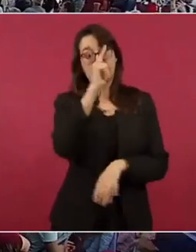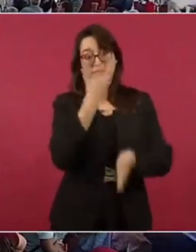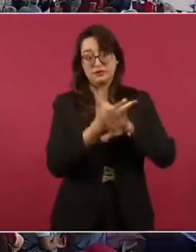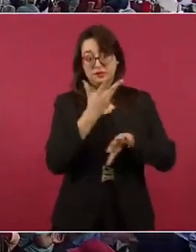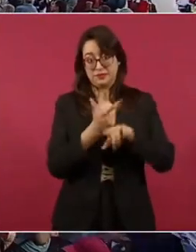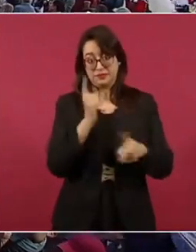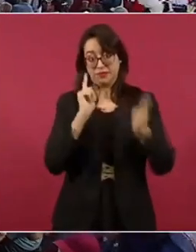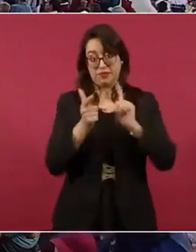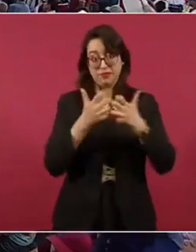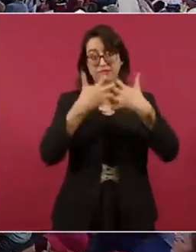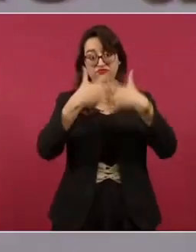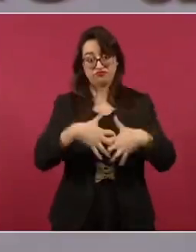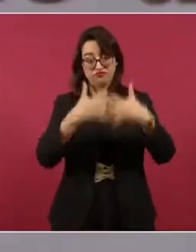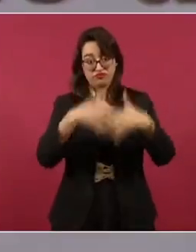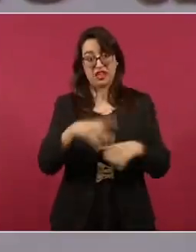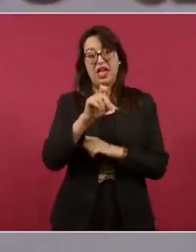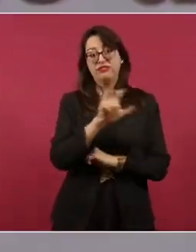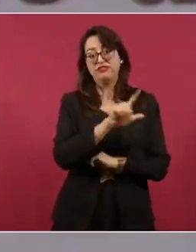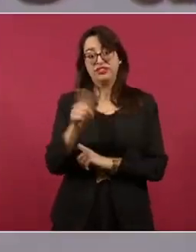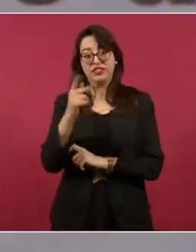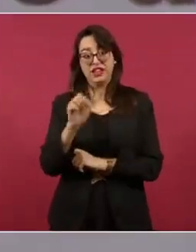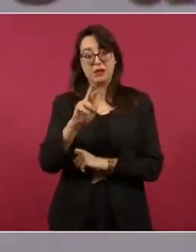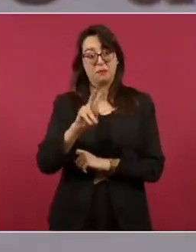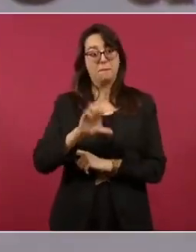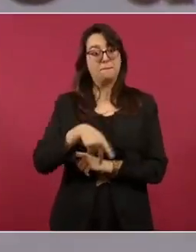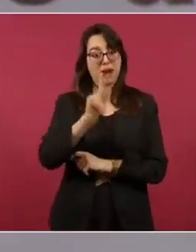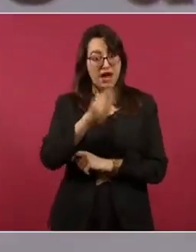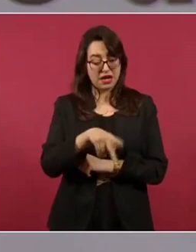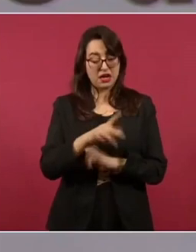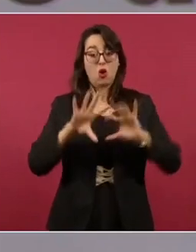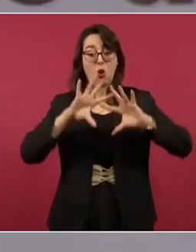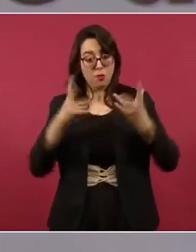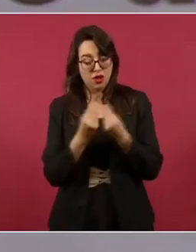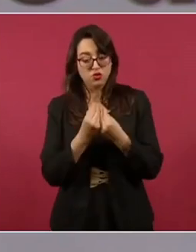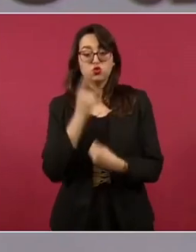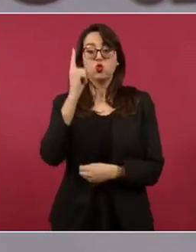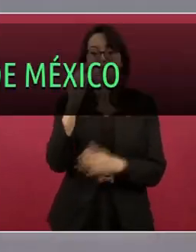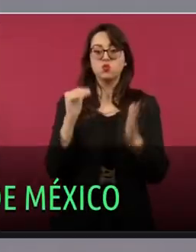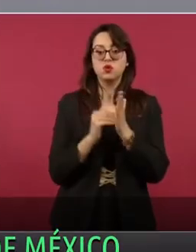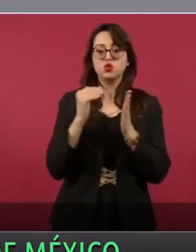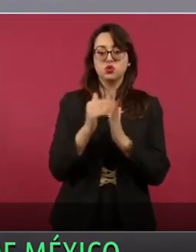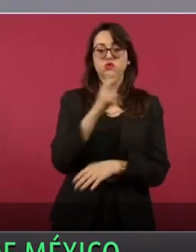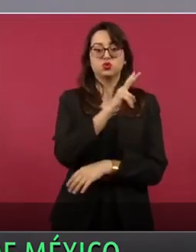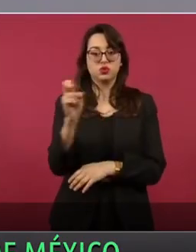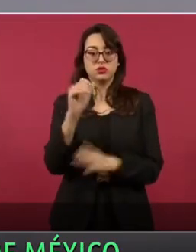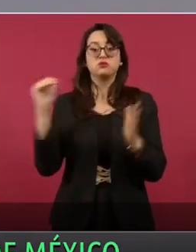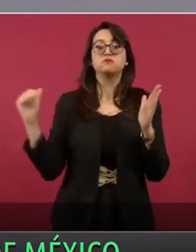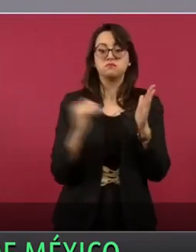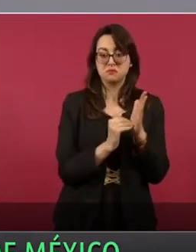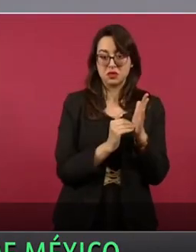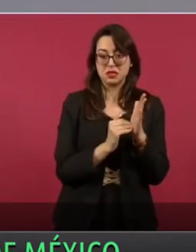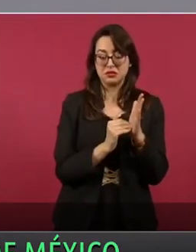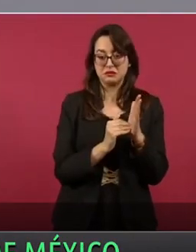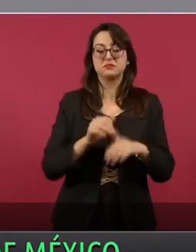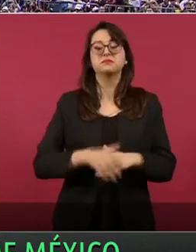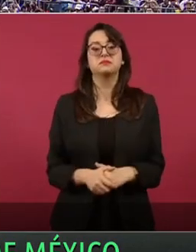Park nuestro proceso alcanza ya un millón doscientos mil barriles para comprar